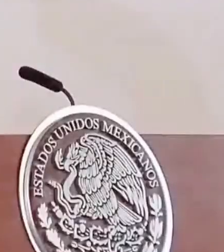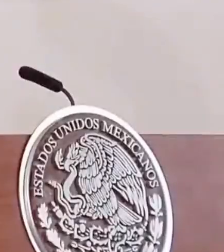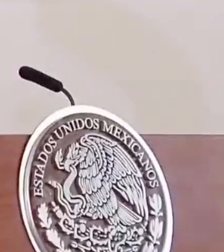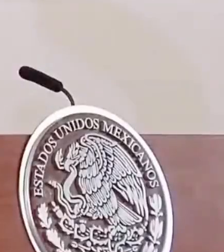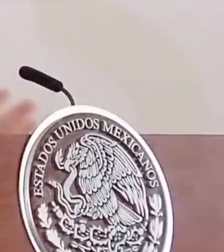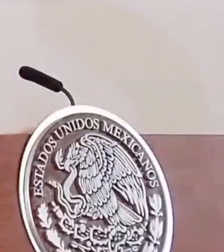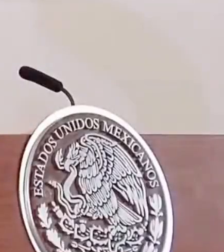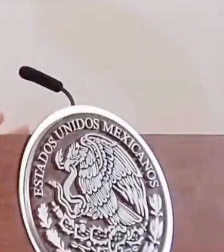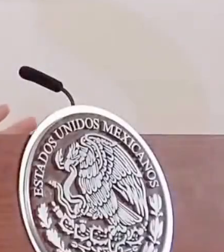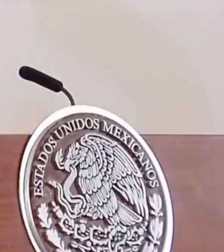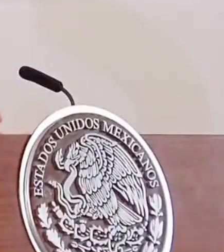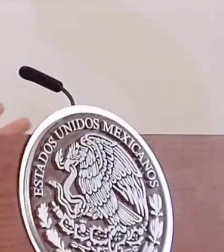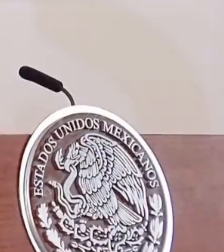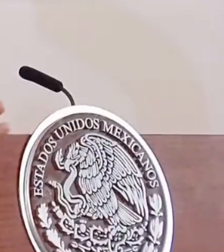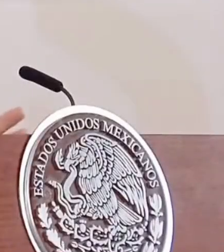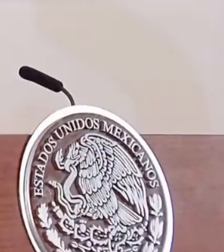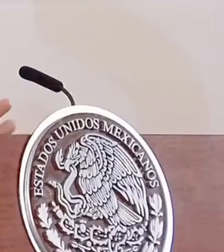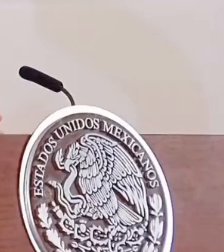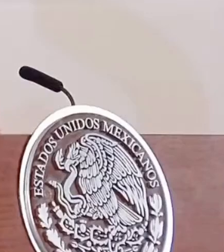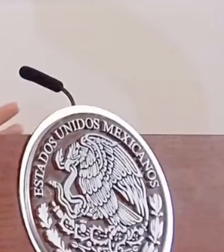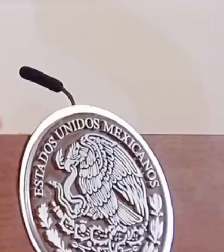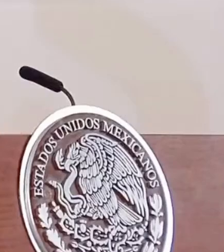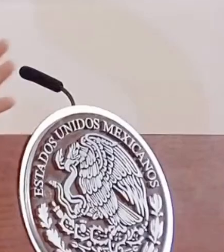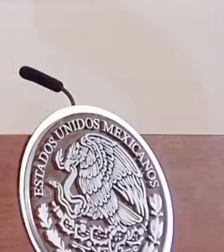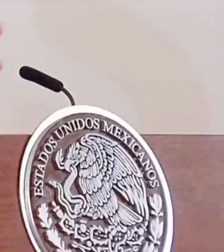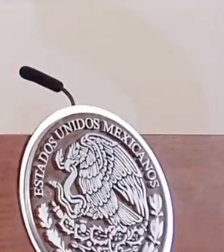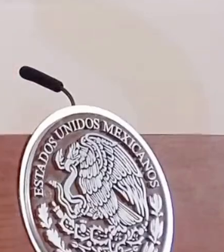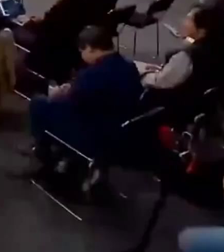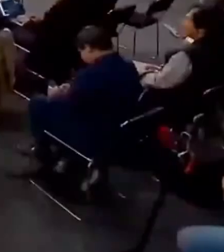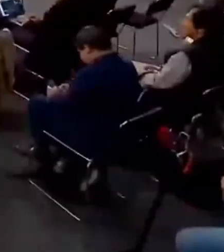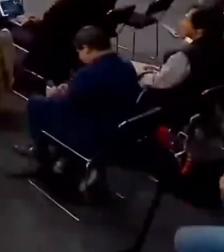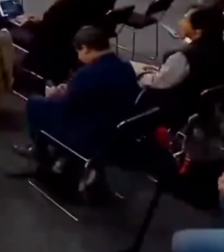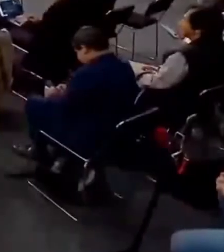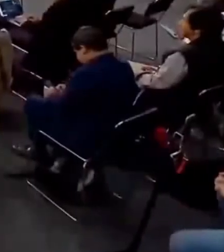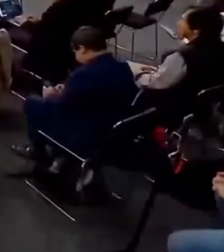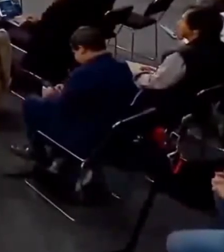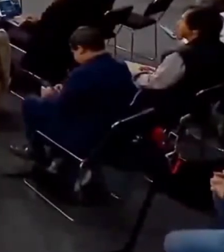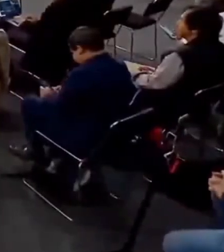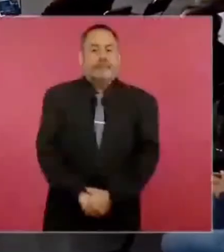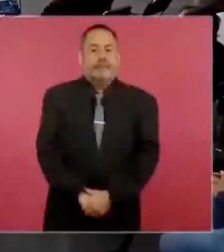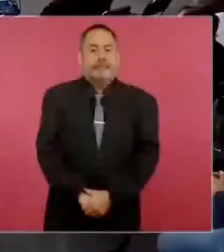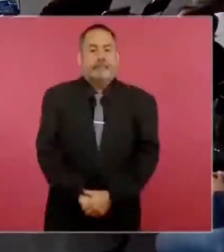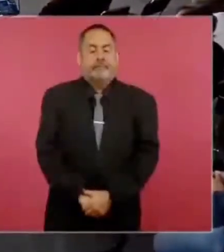pero en el 18 no se logró eso,